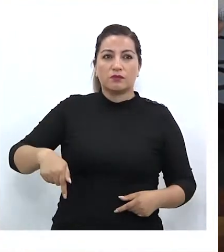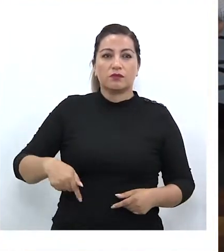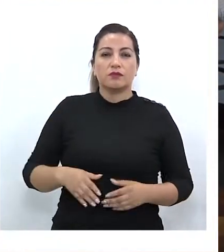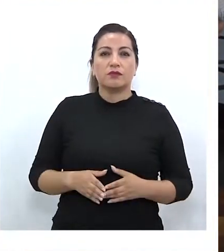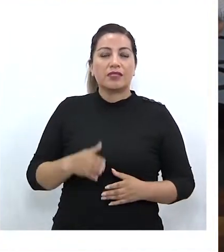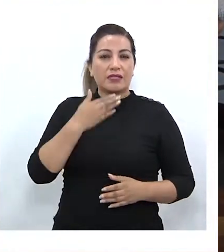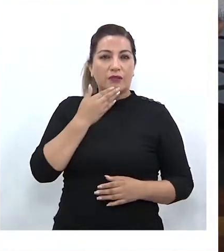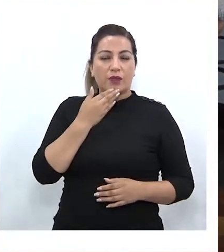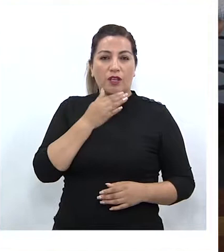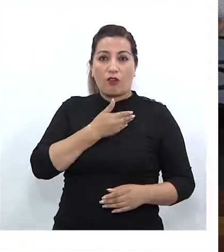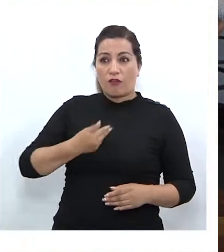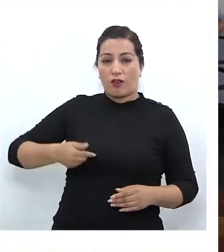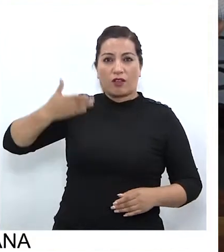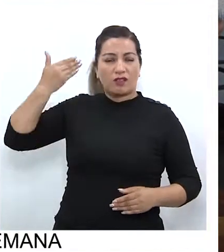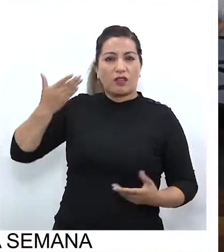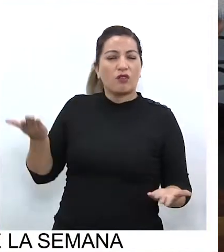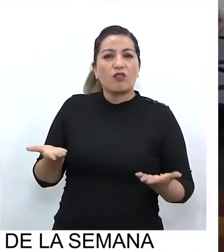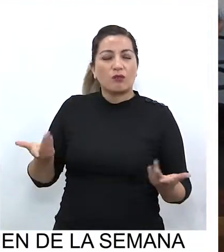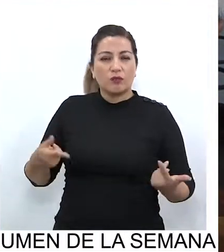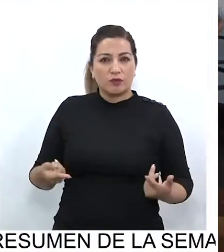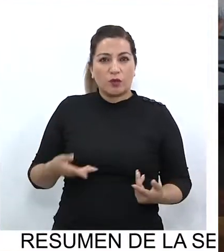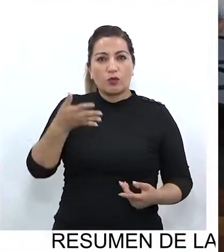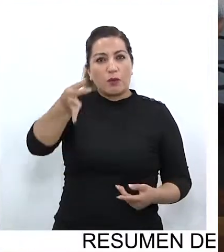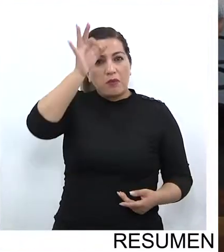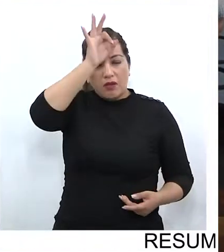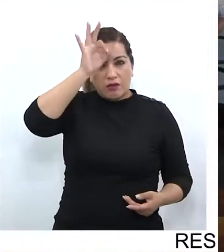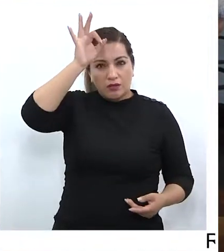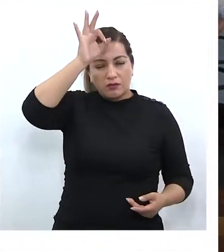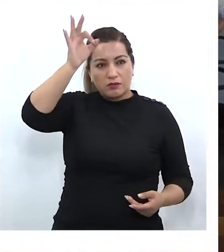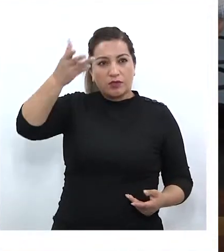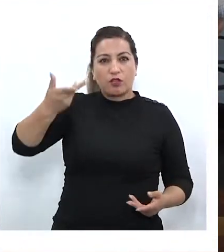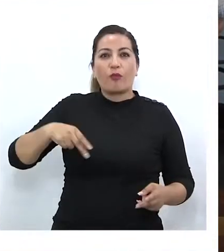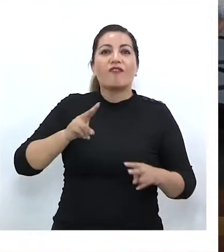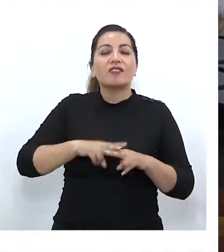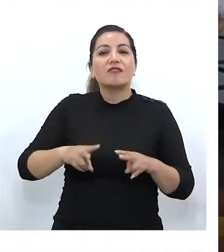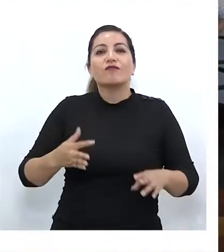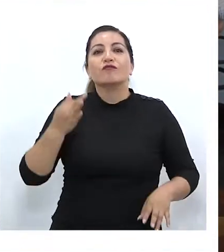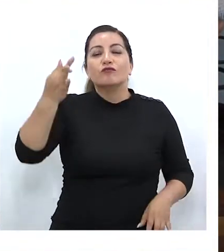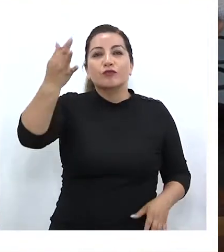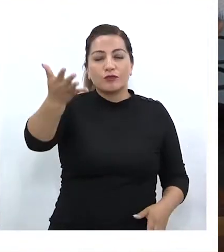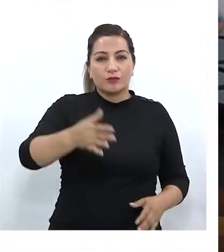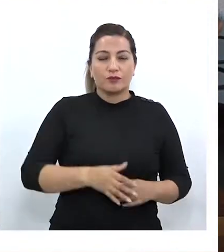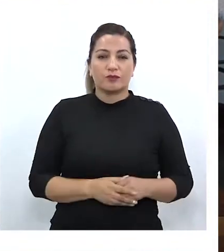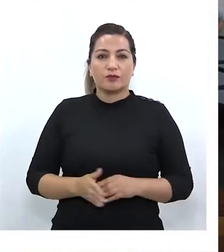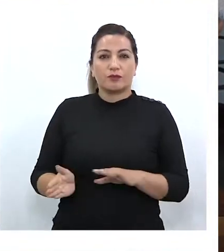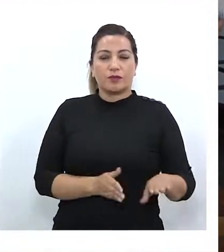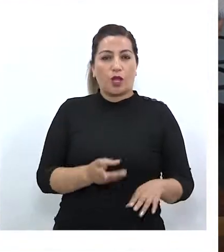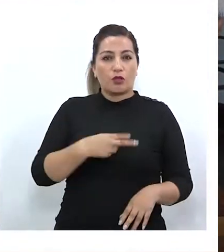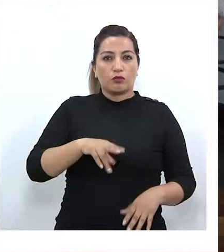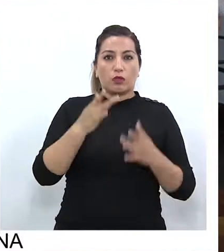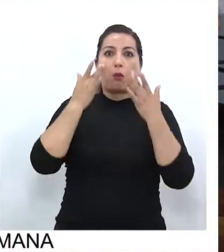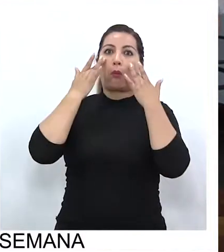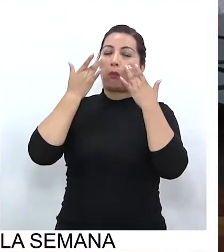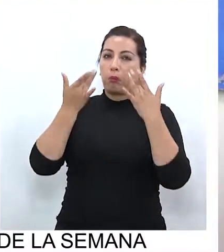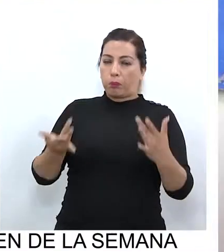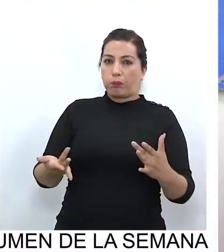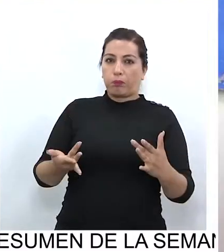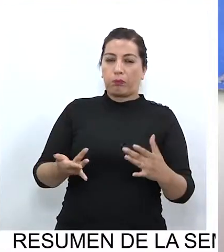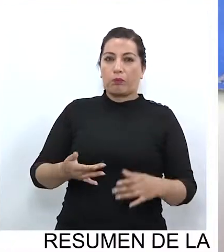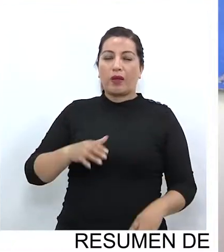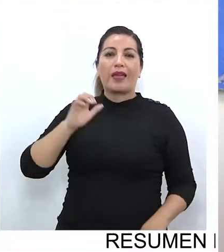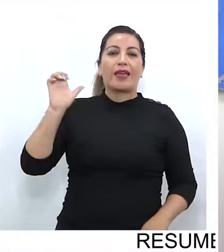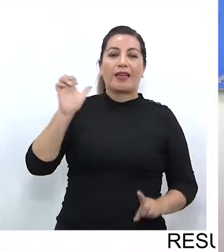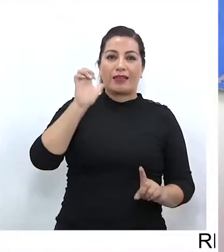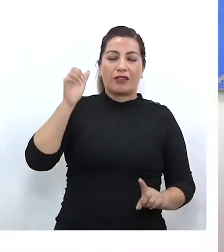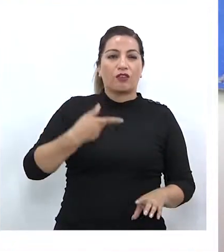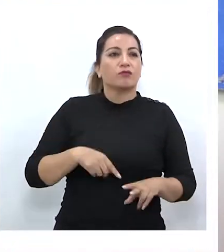ciertos parlamentarios de gobierno. ¿Cómo estima usted que viene la mano, como se dice, ¿cierto?, ahora? Nosotros quedamos muy sorprendidos cuando en enero